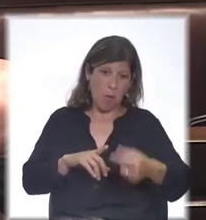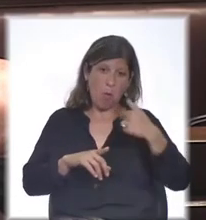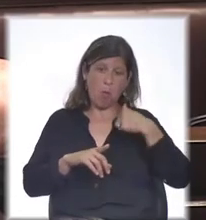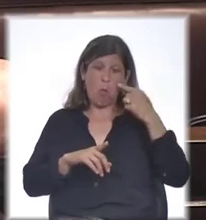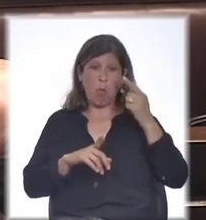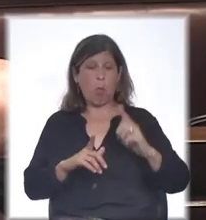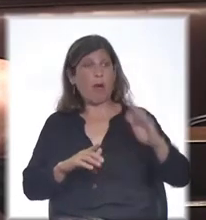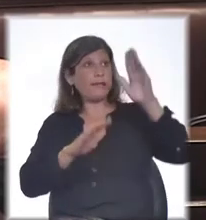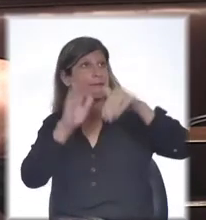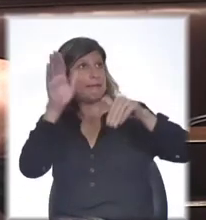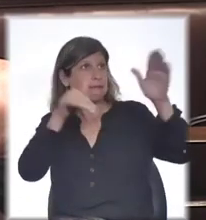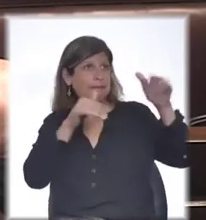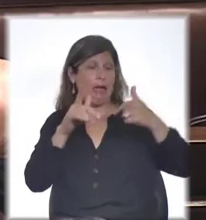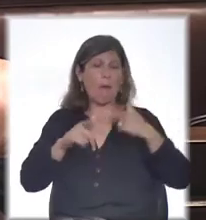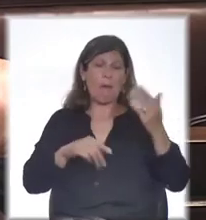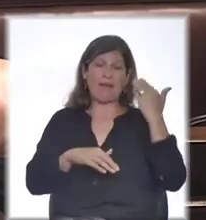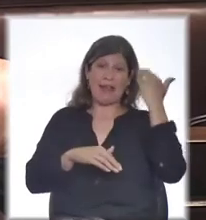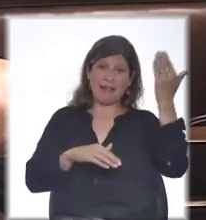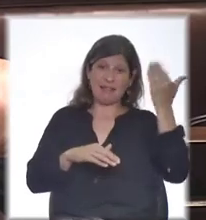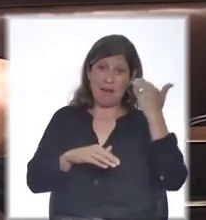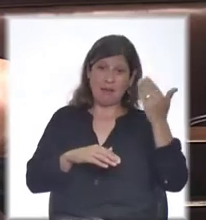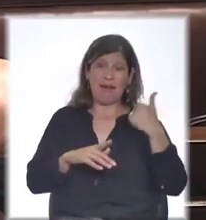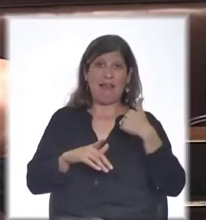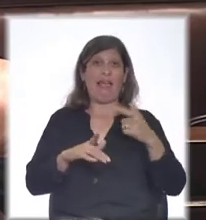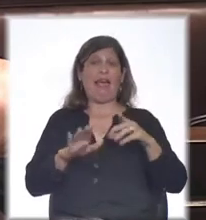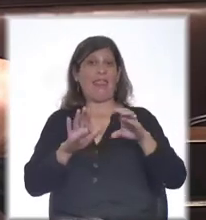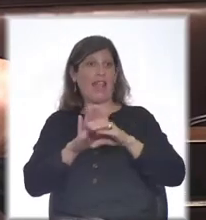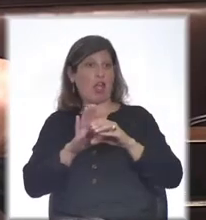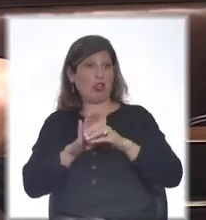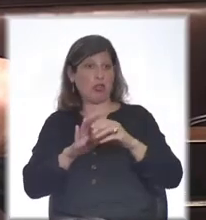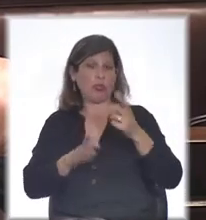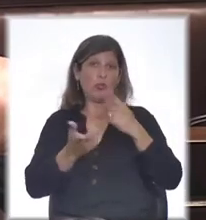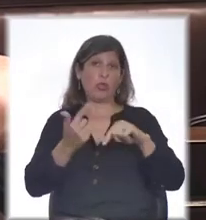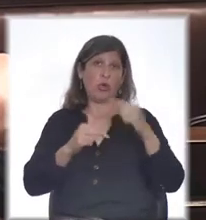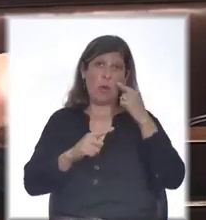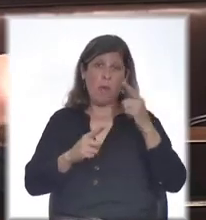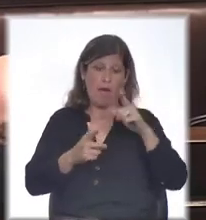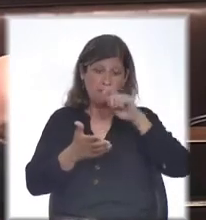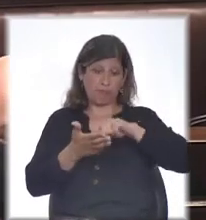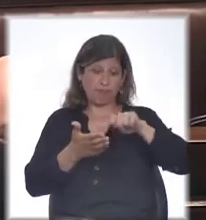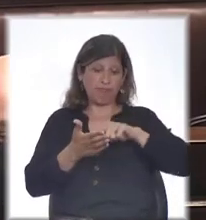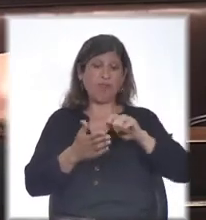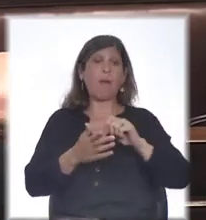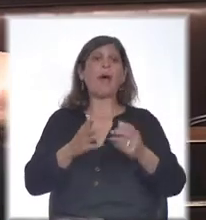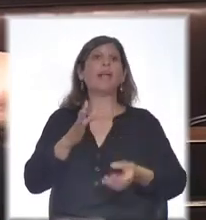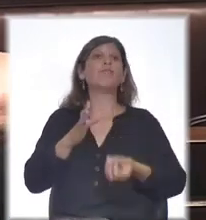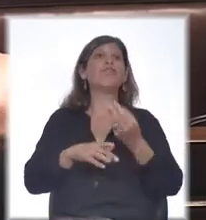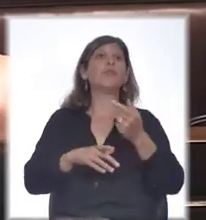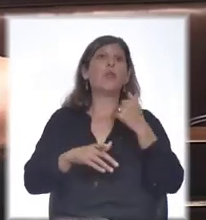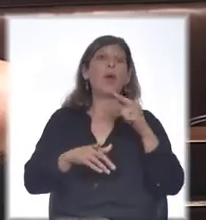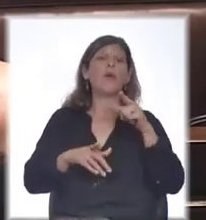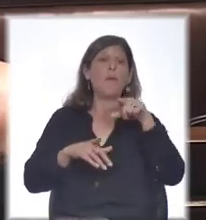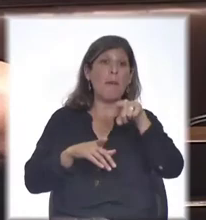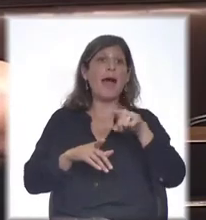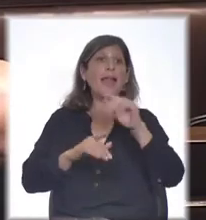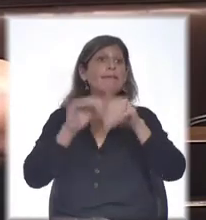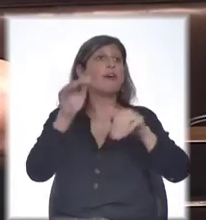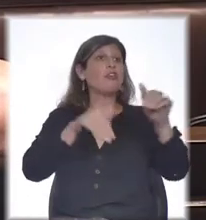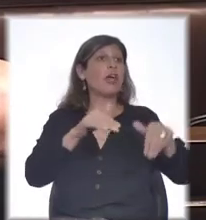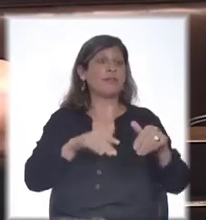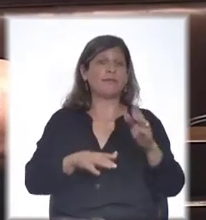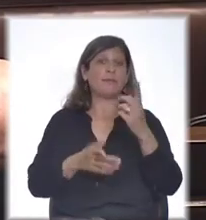de Asamblea Constituyente, quien sería el órgano encargado de aprobar el texto para someterlo luego plebiscitariamente. Según señala el